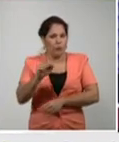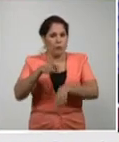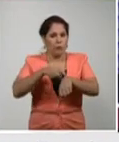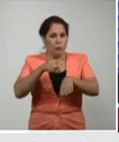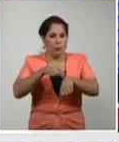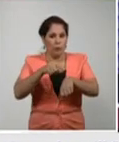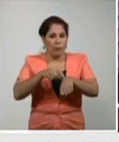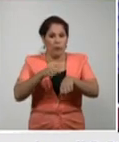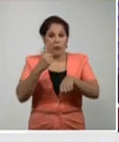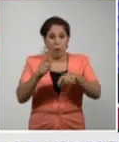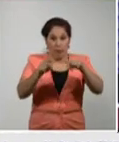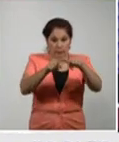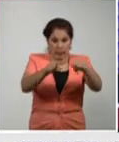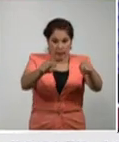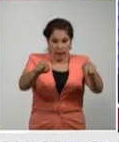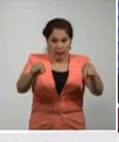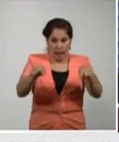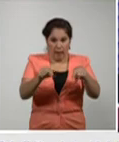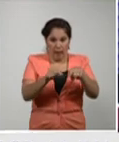una